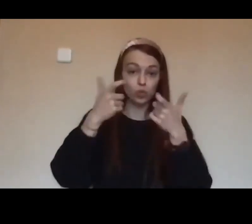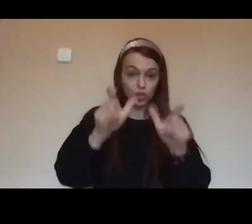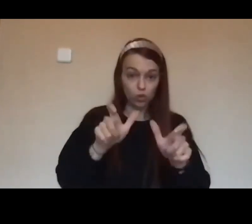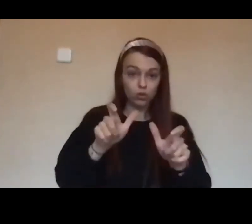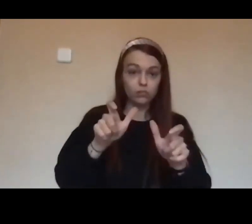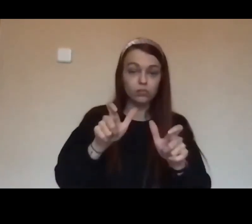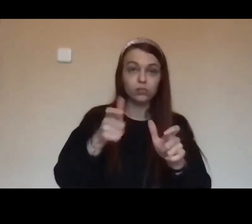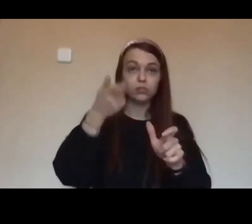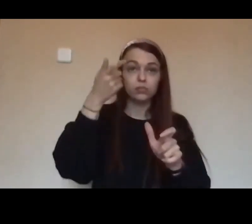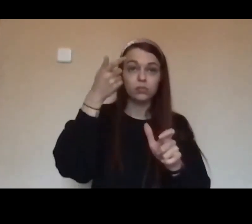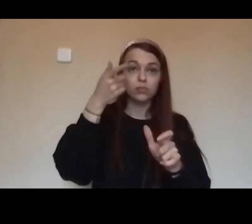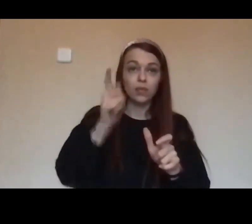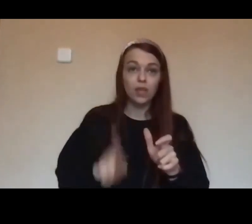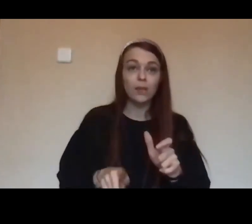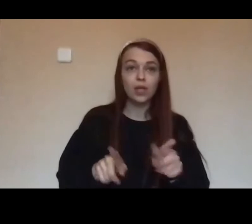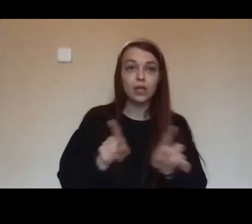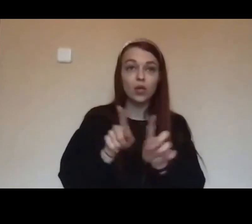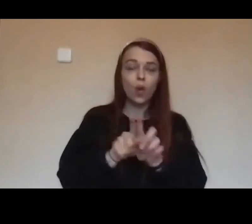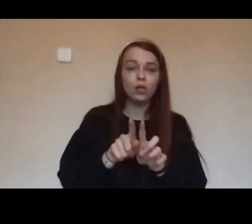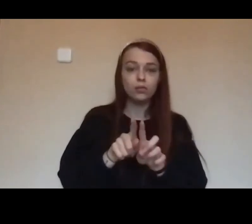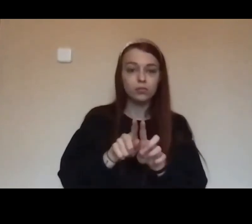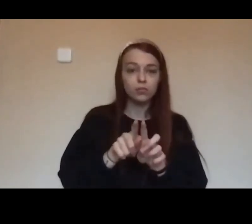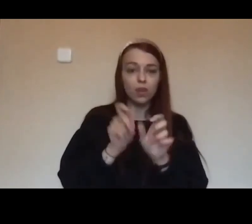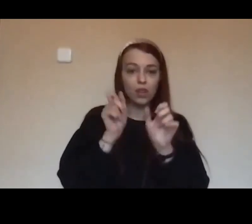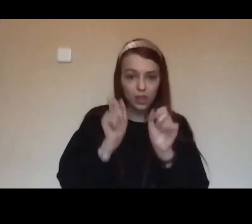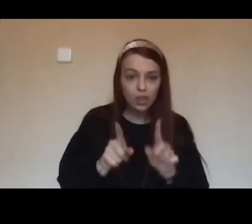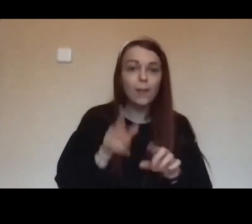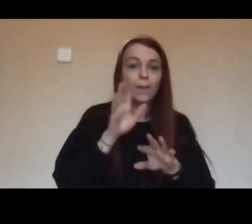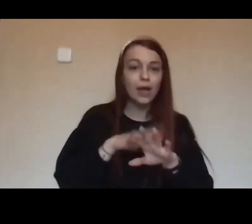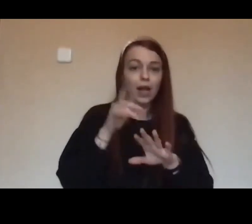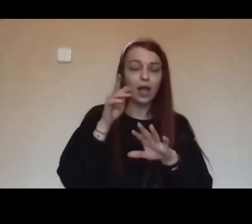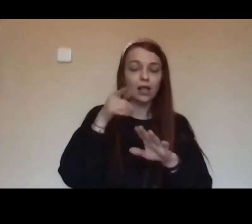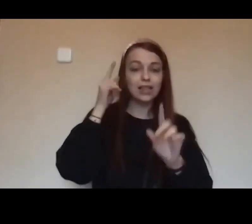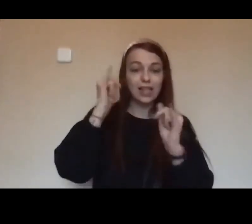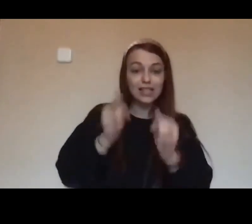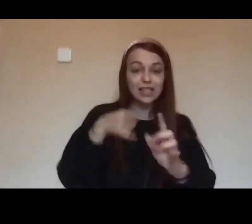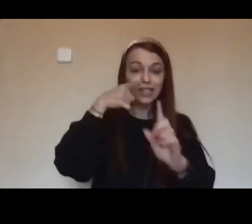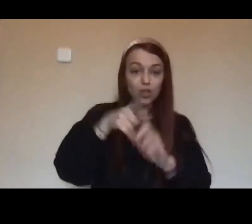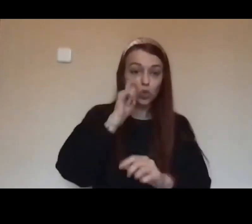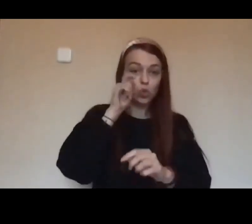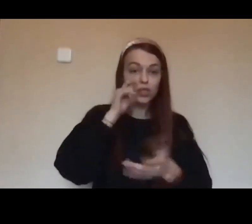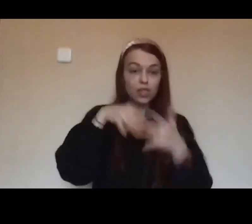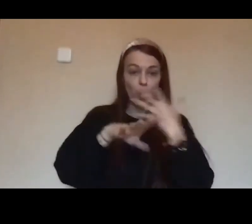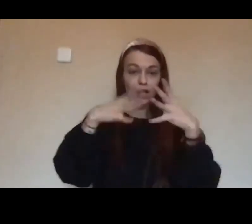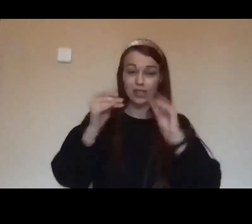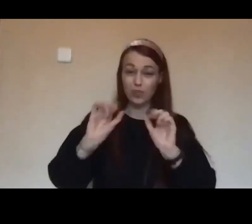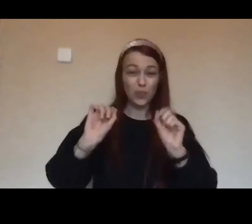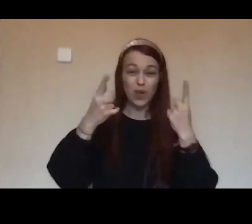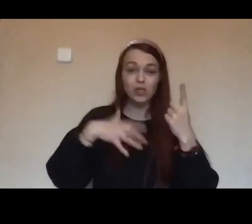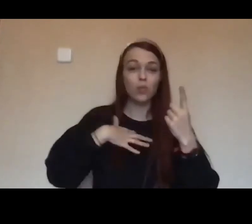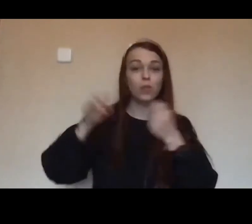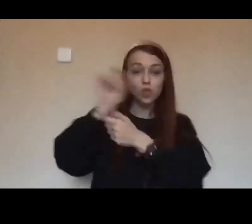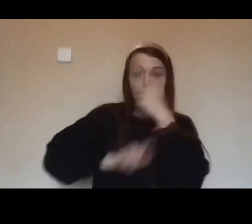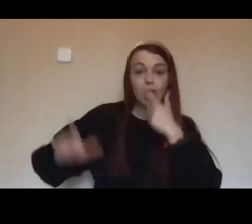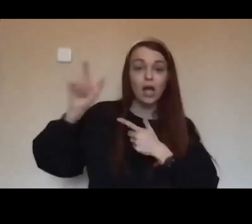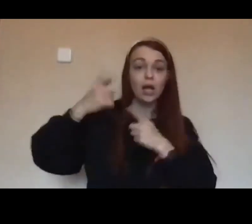su posicionamiento como destinos turísticos accesibles y, sobre todo, para posibilitar viajar y el